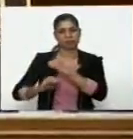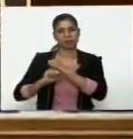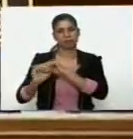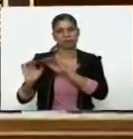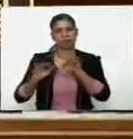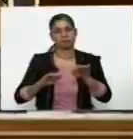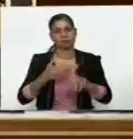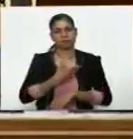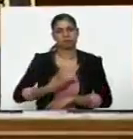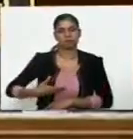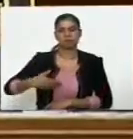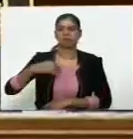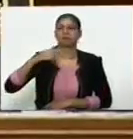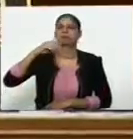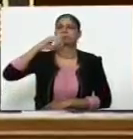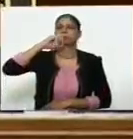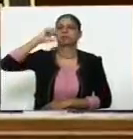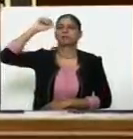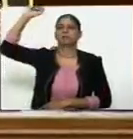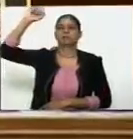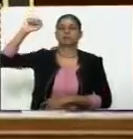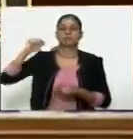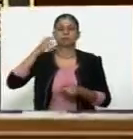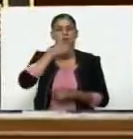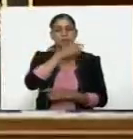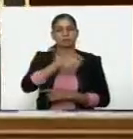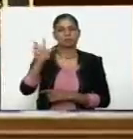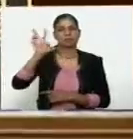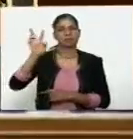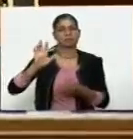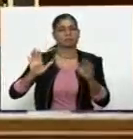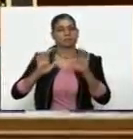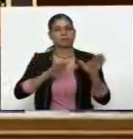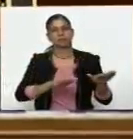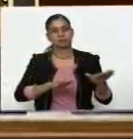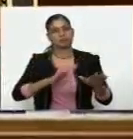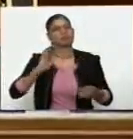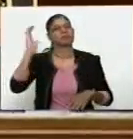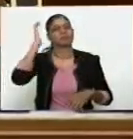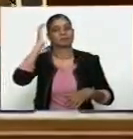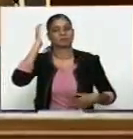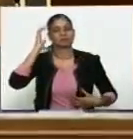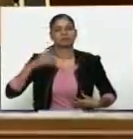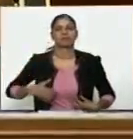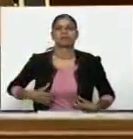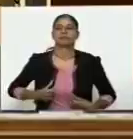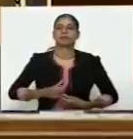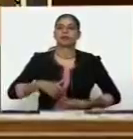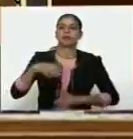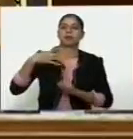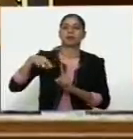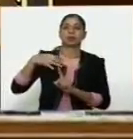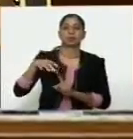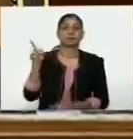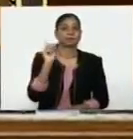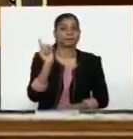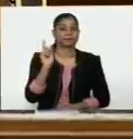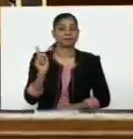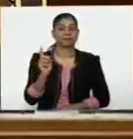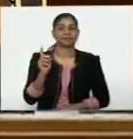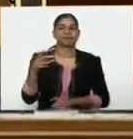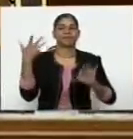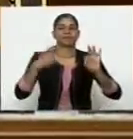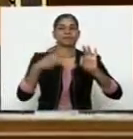Nicolás Maduro, acompañamiento al pueblo de Venezuela, que sabe que no está solo, que el Petro es una